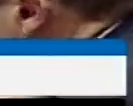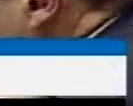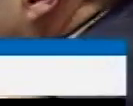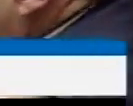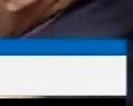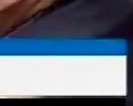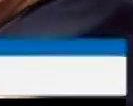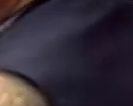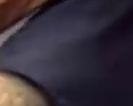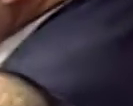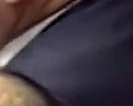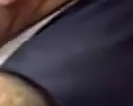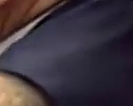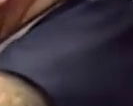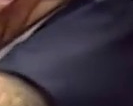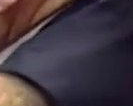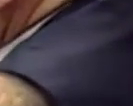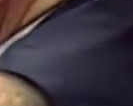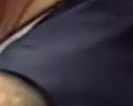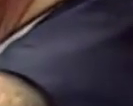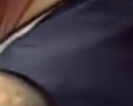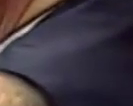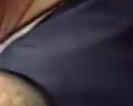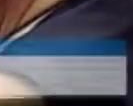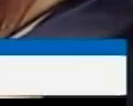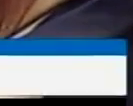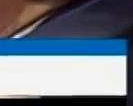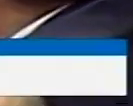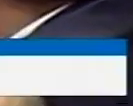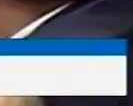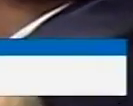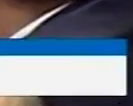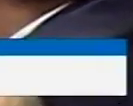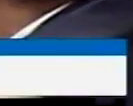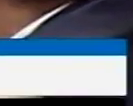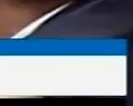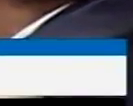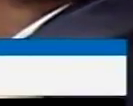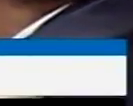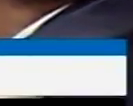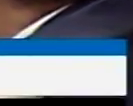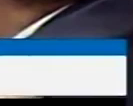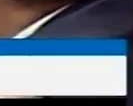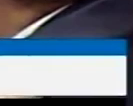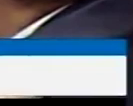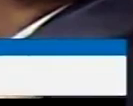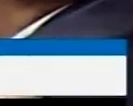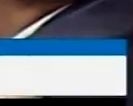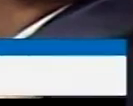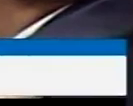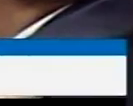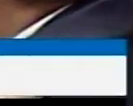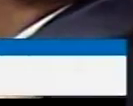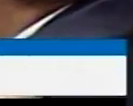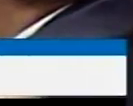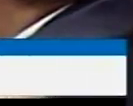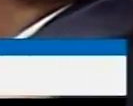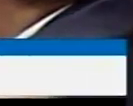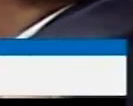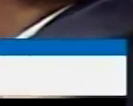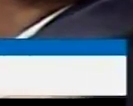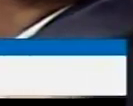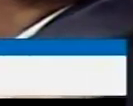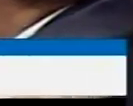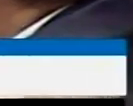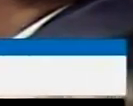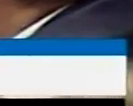Entonces, como dijo el doctor Ticona, efectivamente, quienes han adquirido su kit electoral antes de la reforma